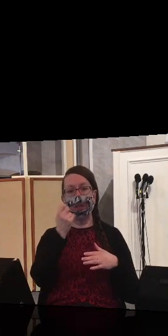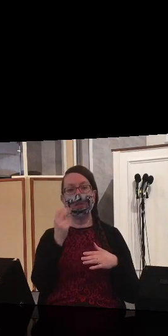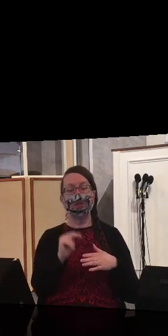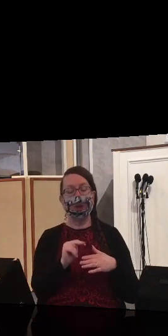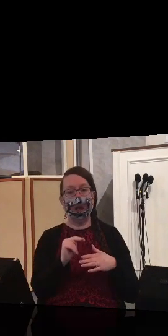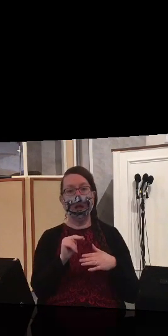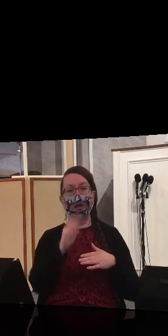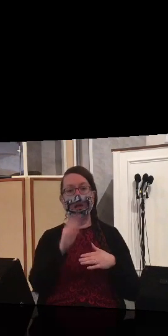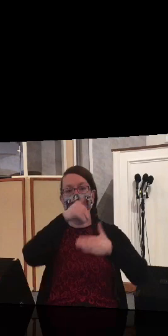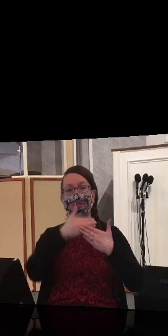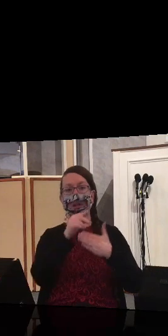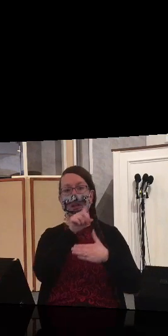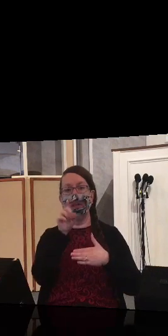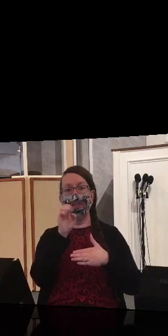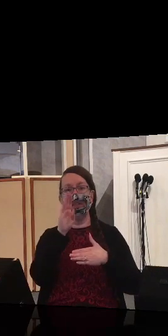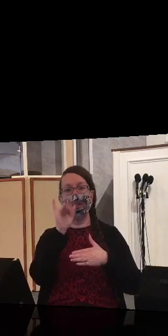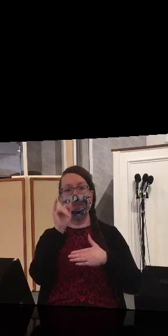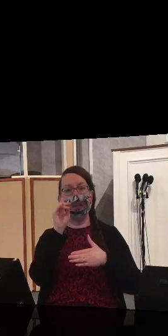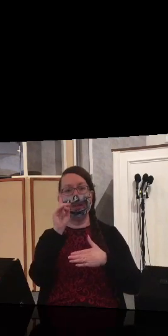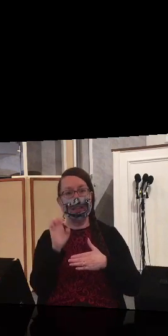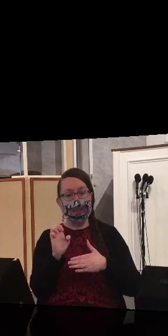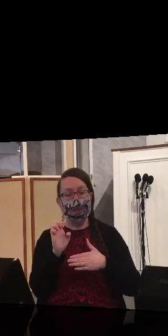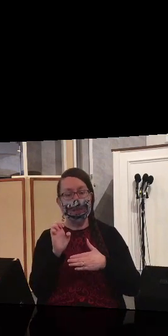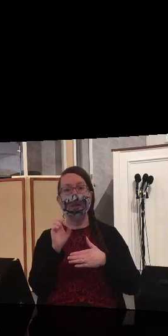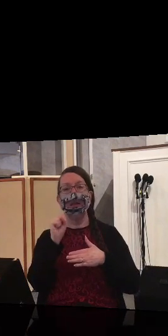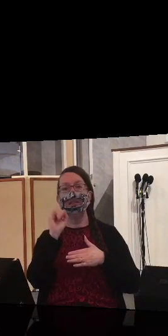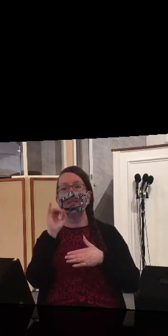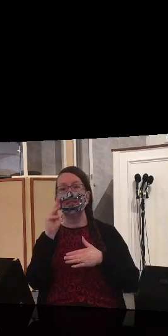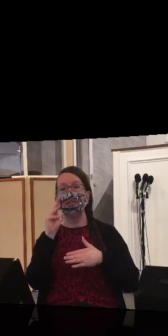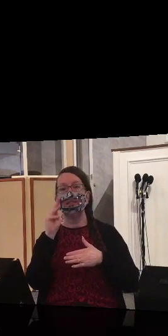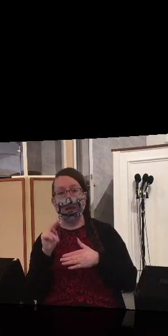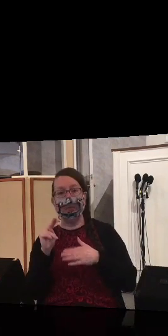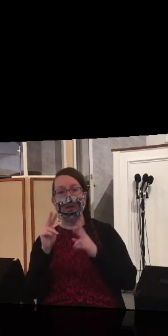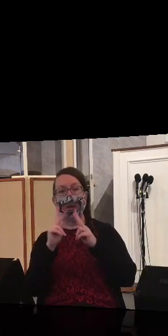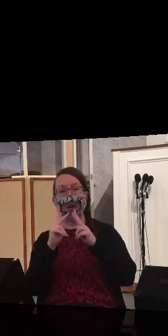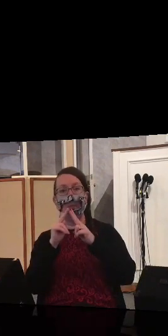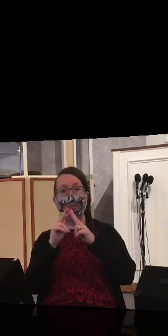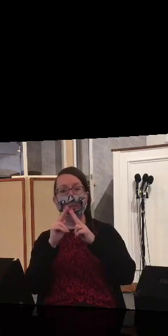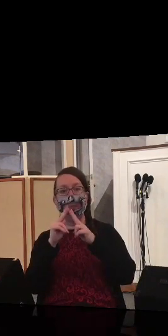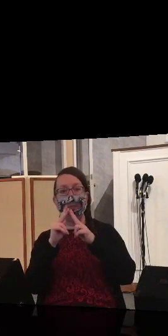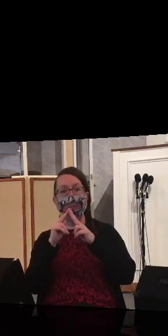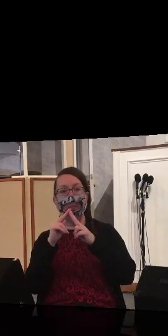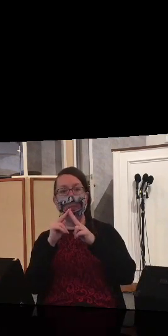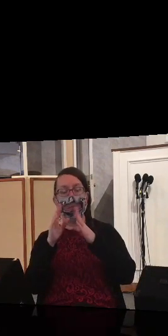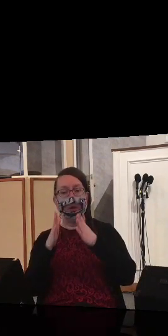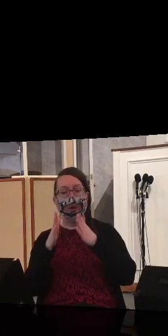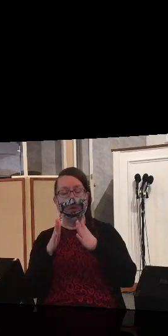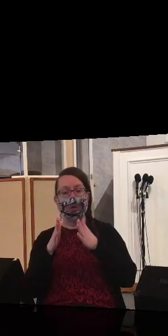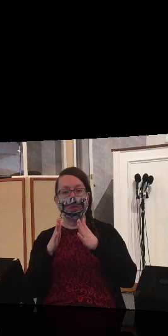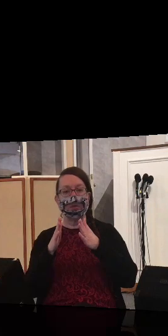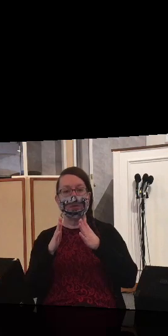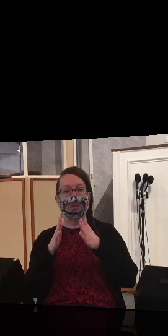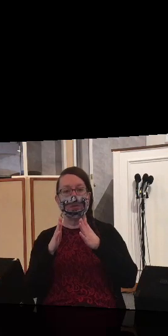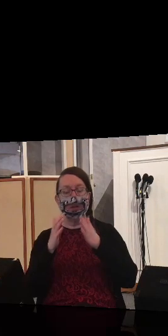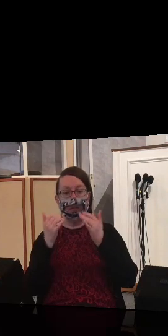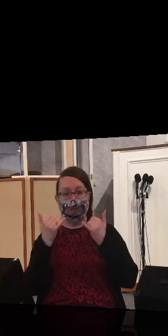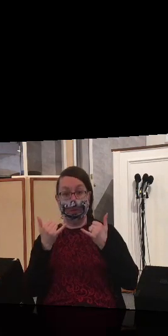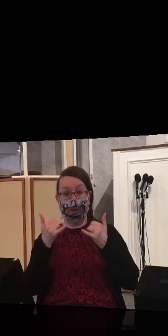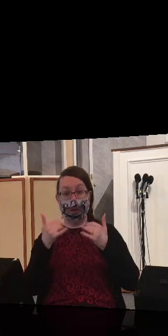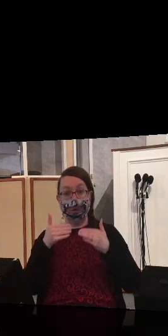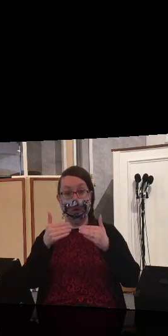y Juan, hijos de Zebedeo, que eran compañeros de Simón, y Jesús le dijo, Simón, no temas, desde